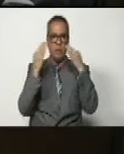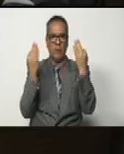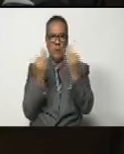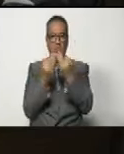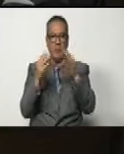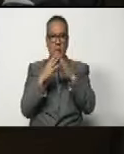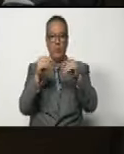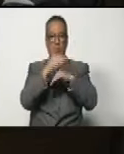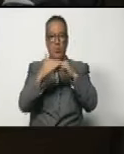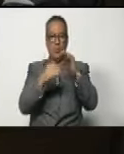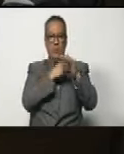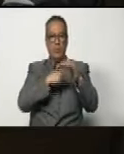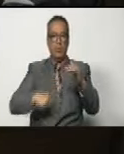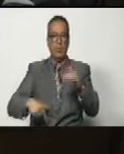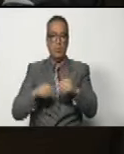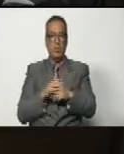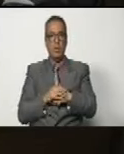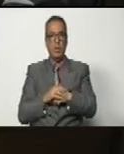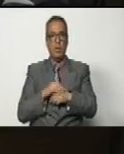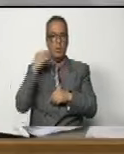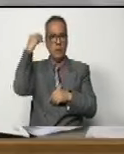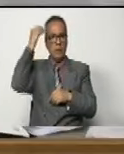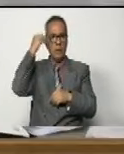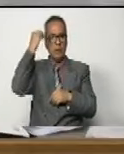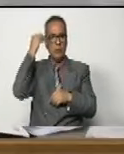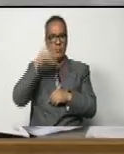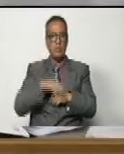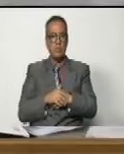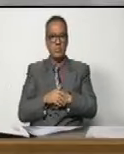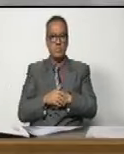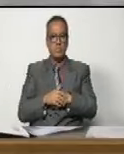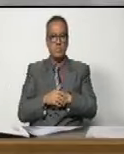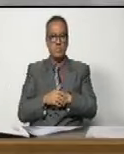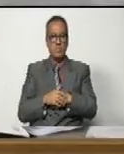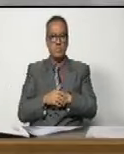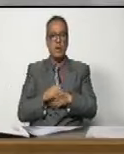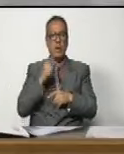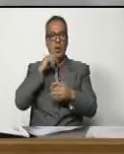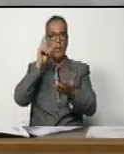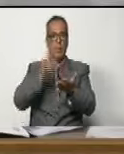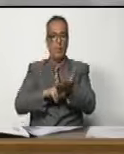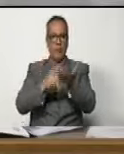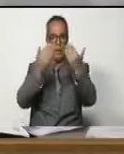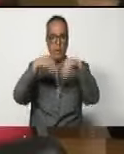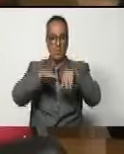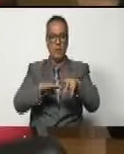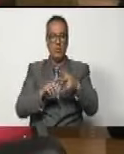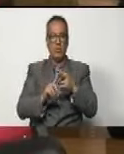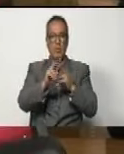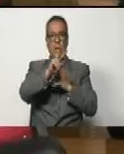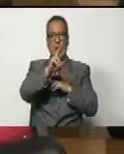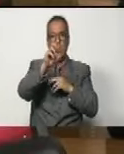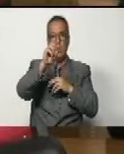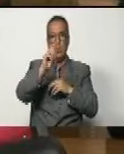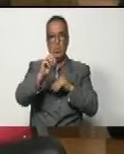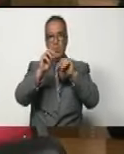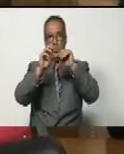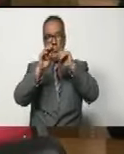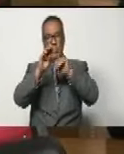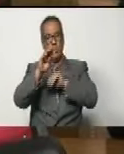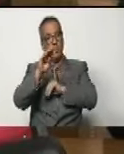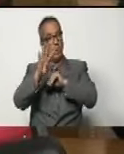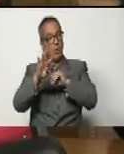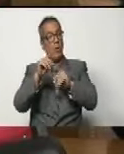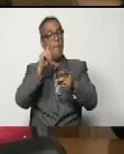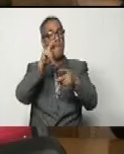todo, vicepresidente. En consideración. Aprobado. Siguiente. Ducentésimo vigésimo noveno. Se sugiere aprobar